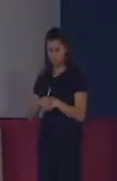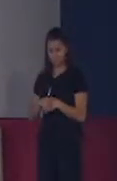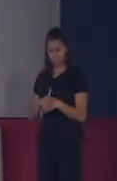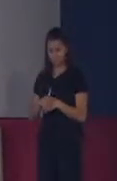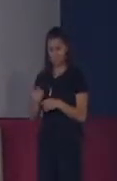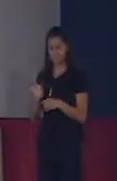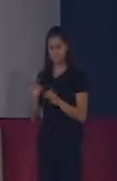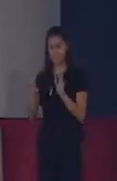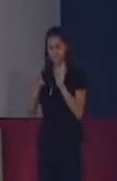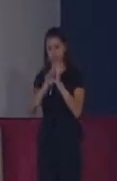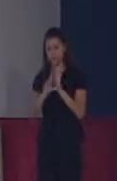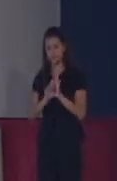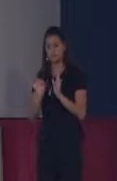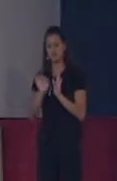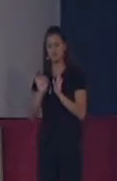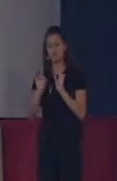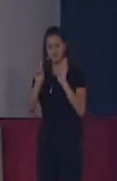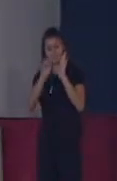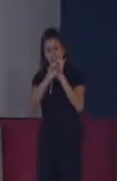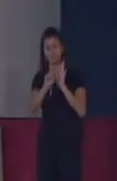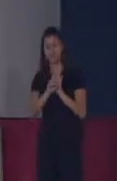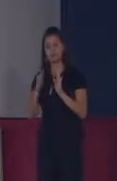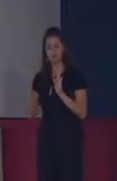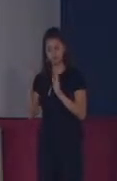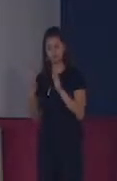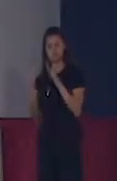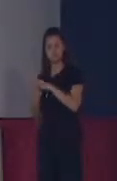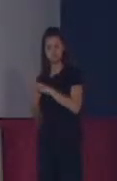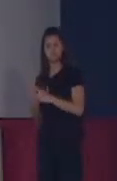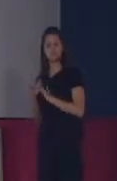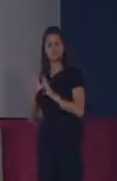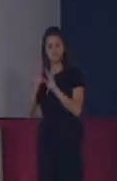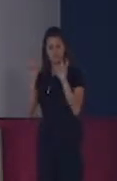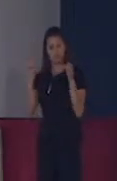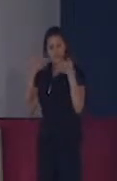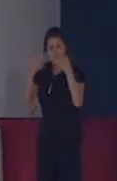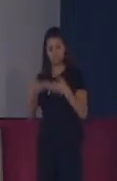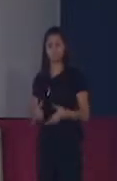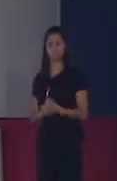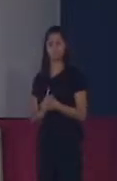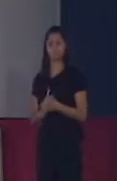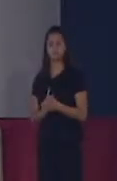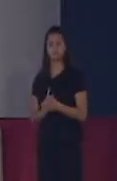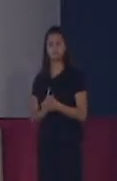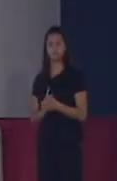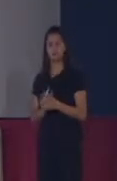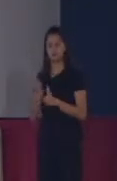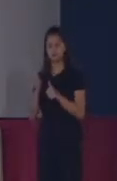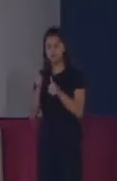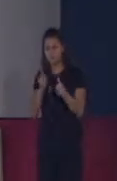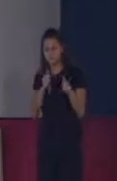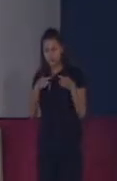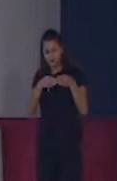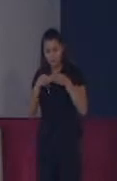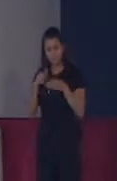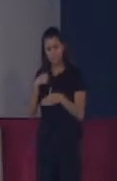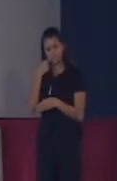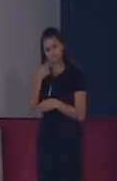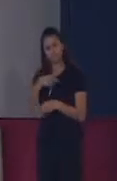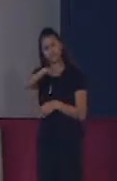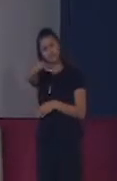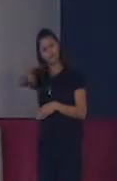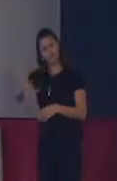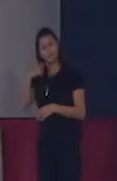las leyes o los decretos que han habido sobre discapacidad. La misma convención les dijo, oiga, pero existe